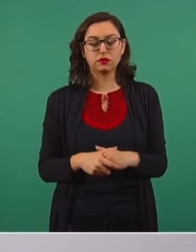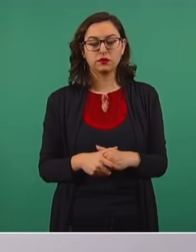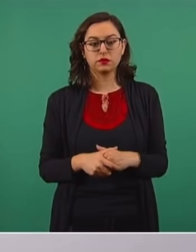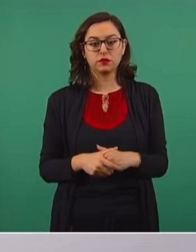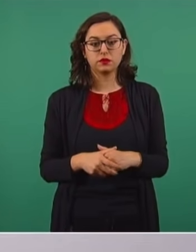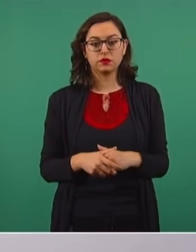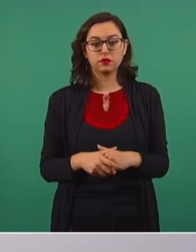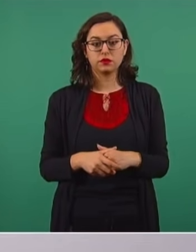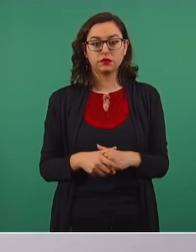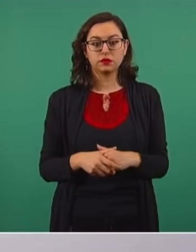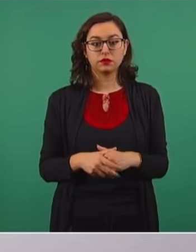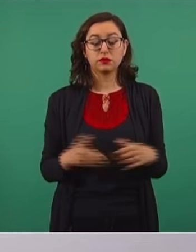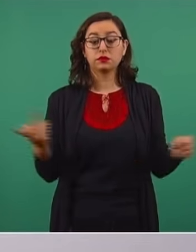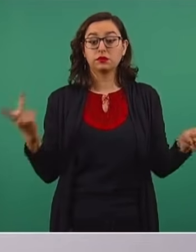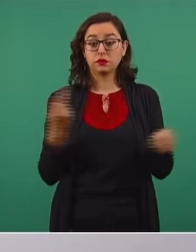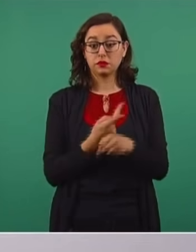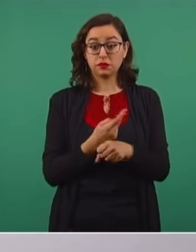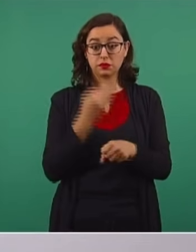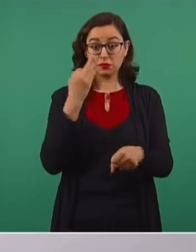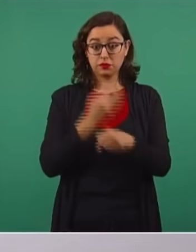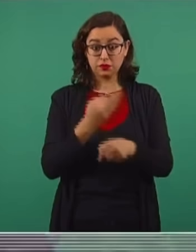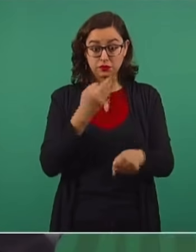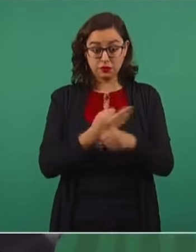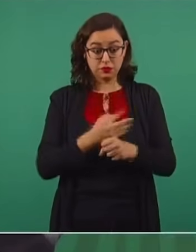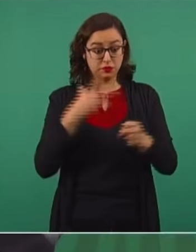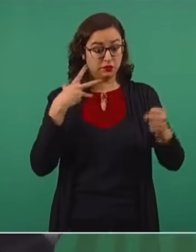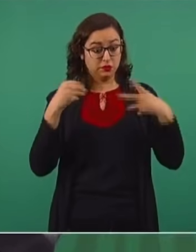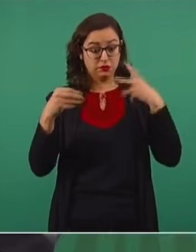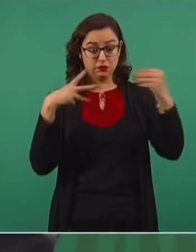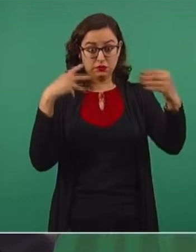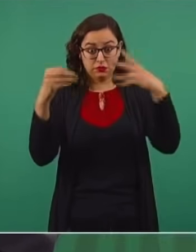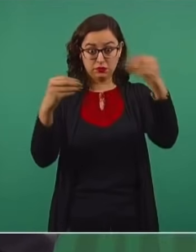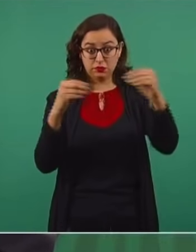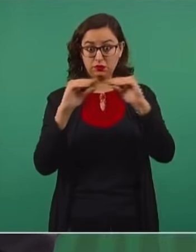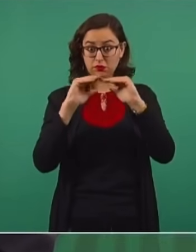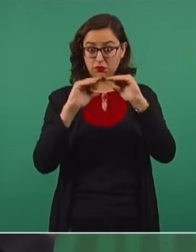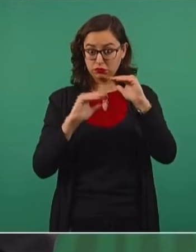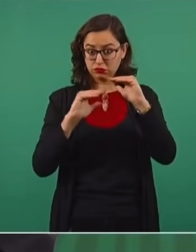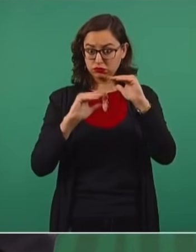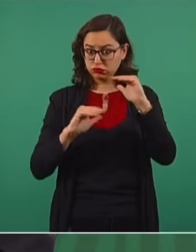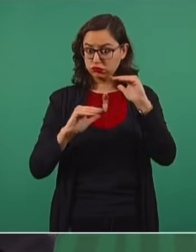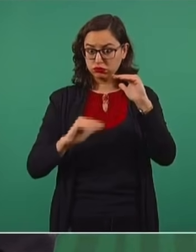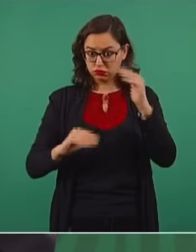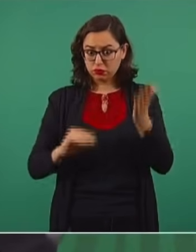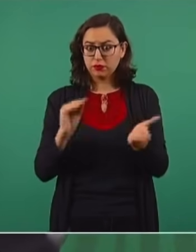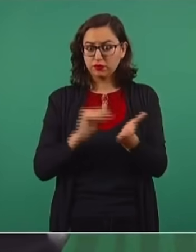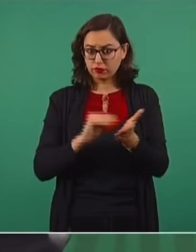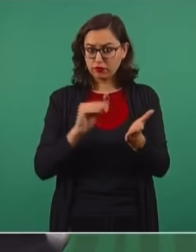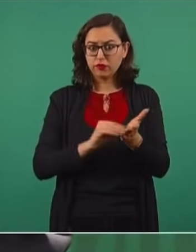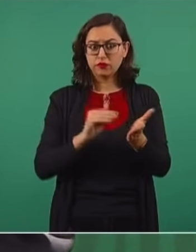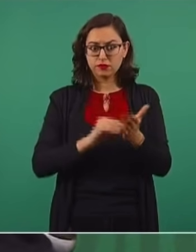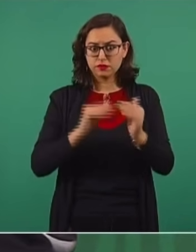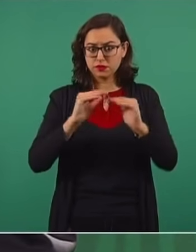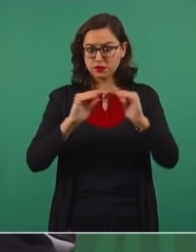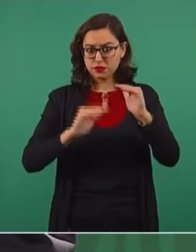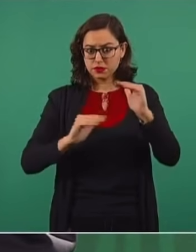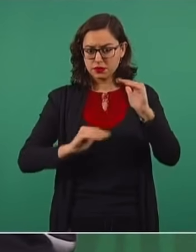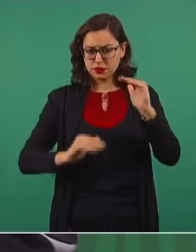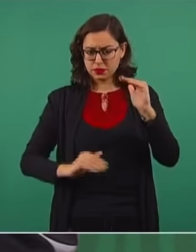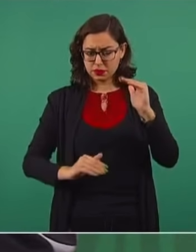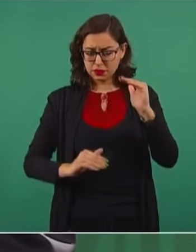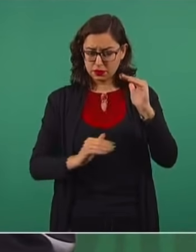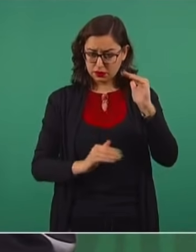pandemia sigue perdiendo fuerza o sea no hay